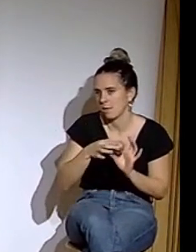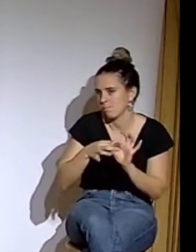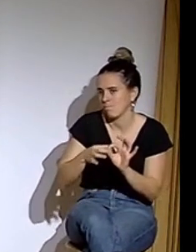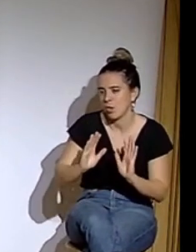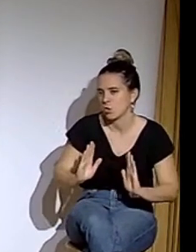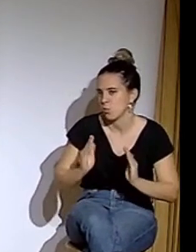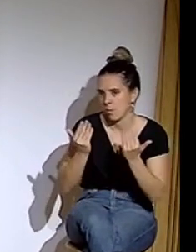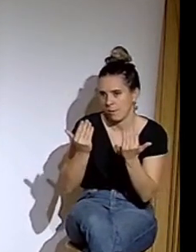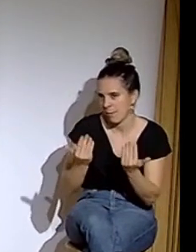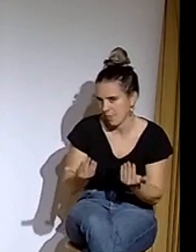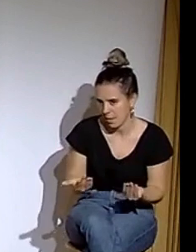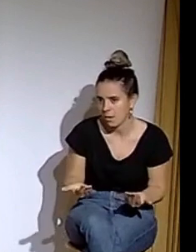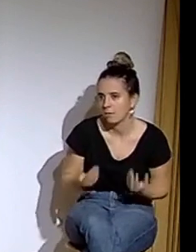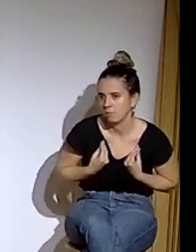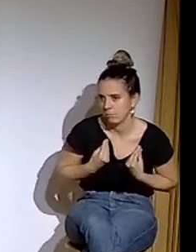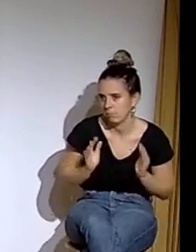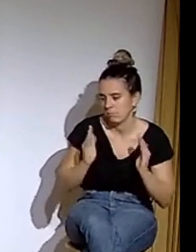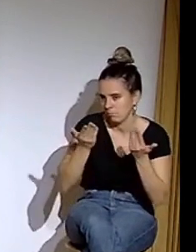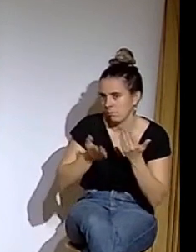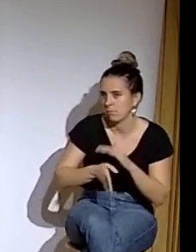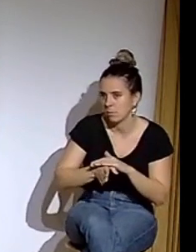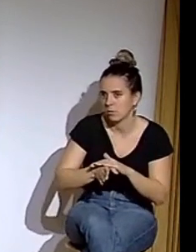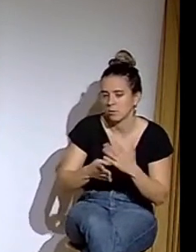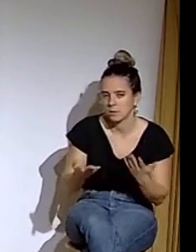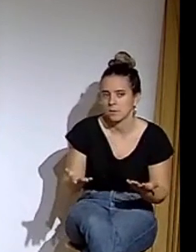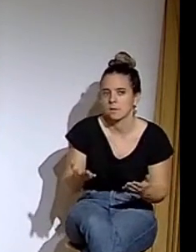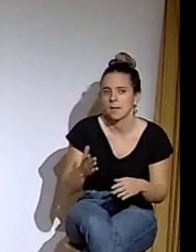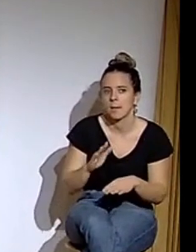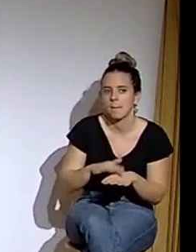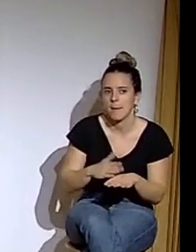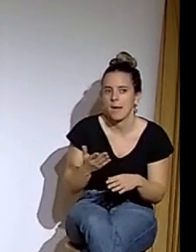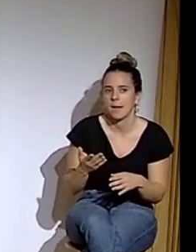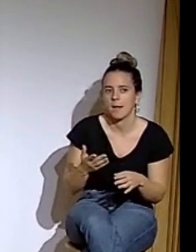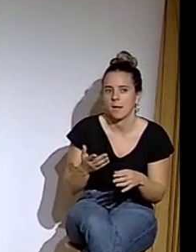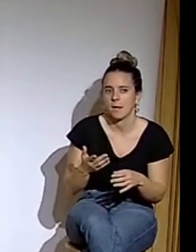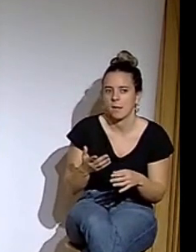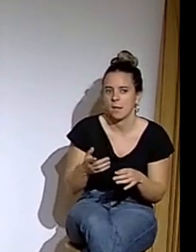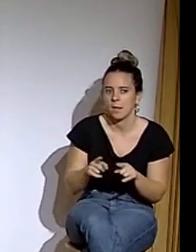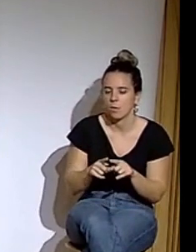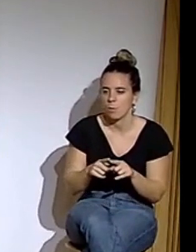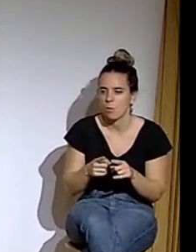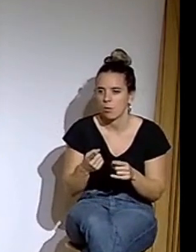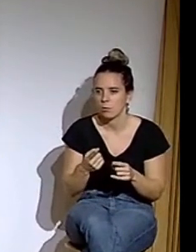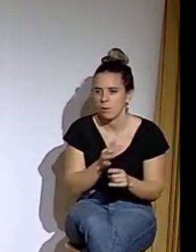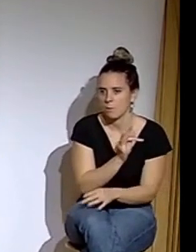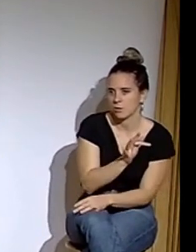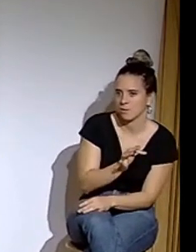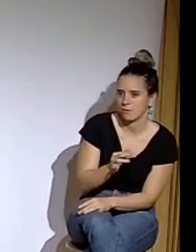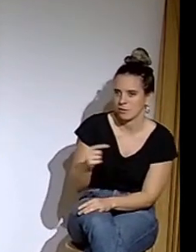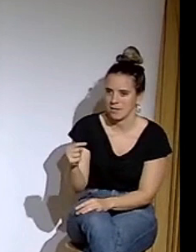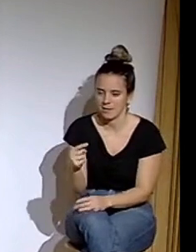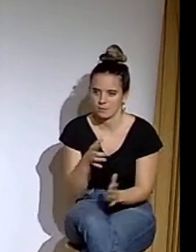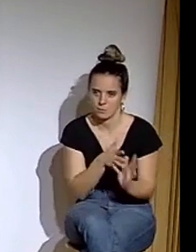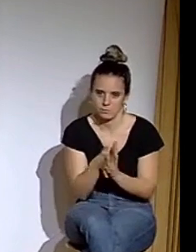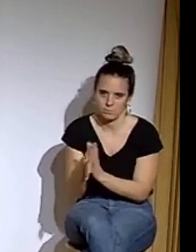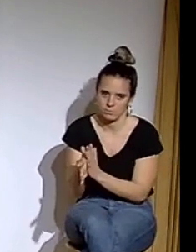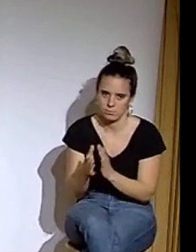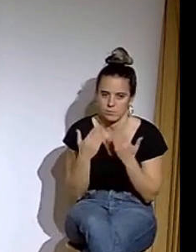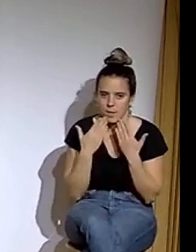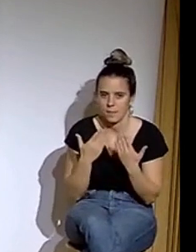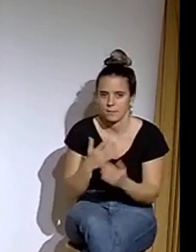en ello Entonces es como para poner un poco un poco de cal una de arena y una de Cara a la situación